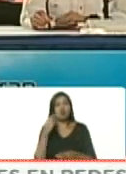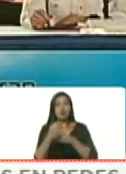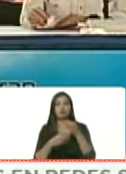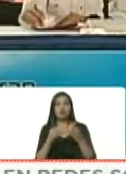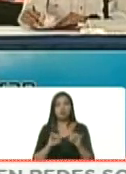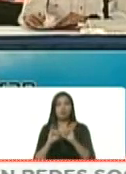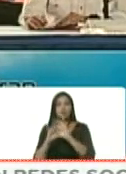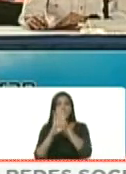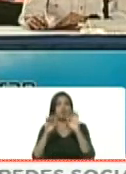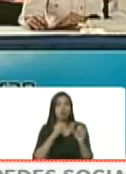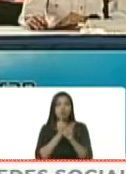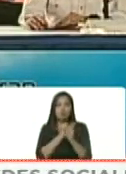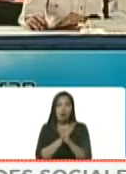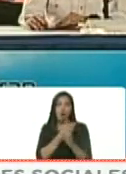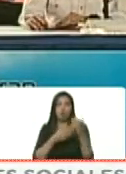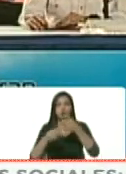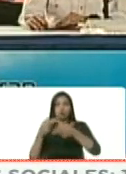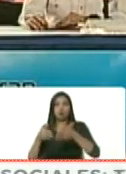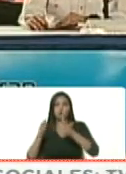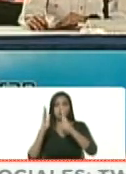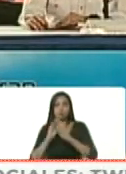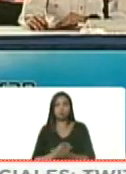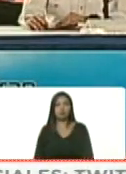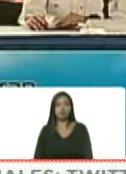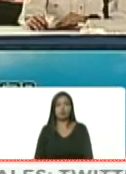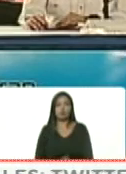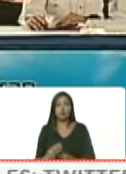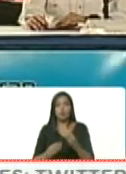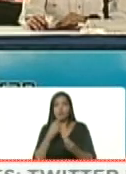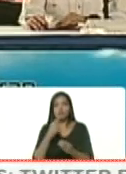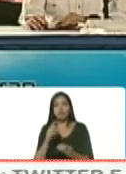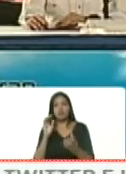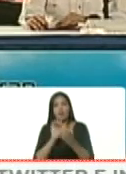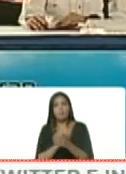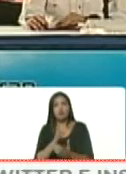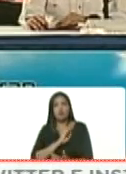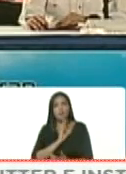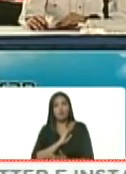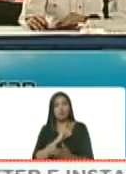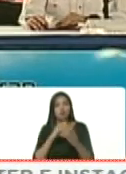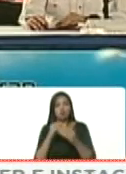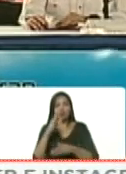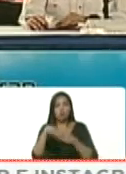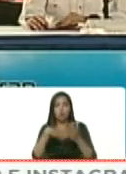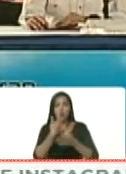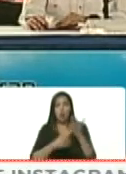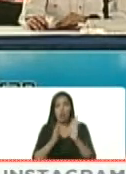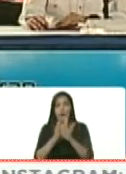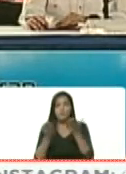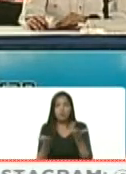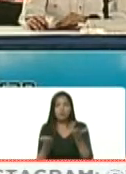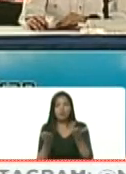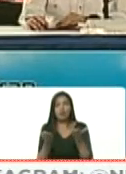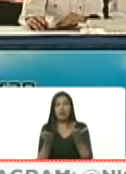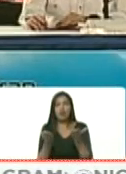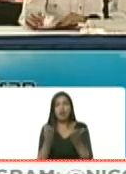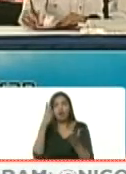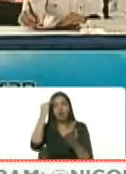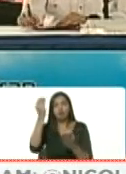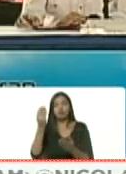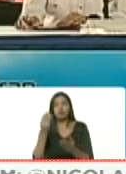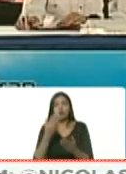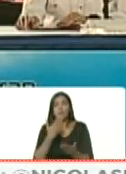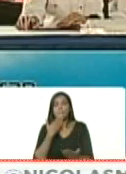hoy, trabajando, construyendo. Como dice un amigo mío, citando la Biblia, a Dios rogando